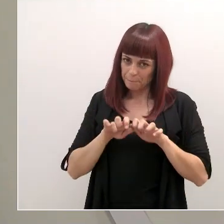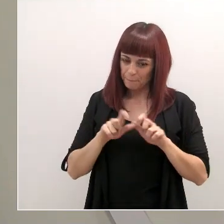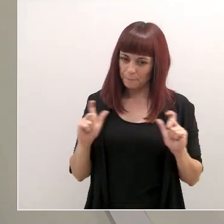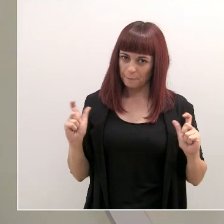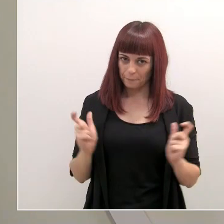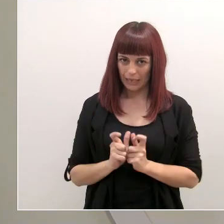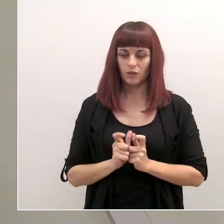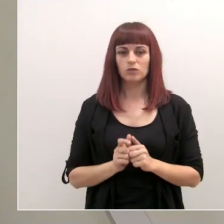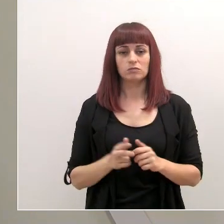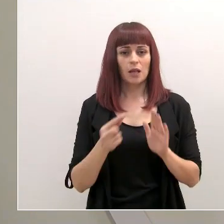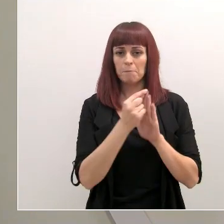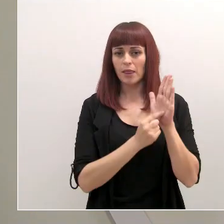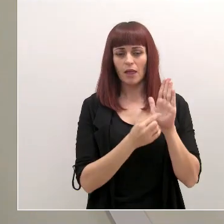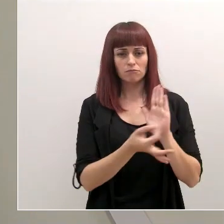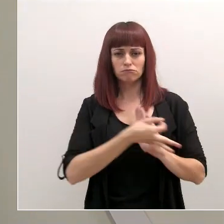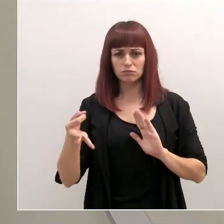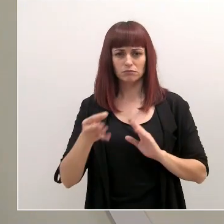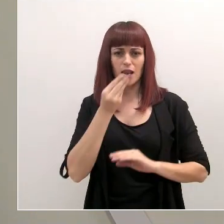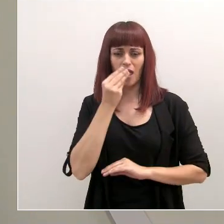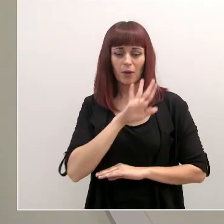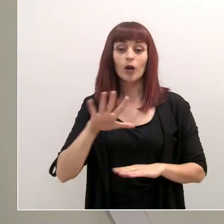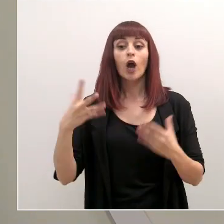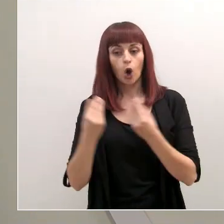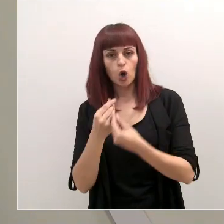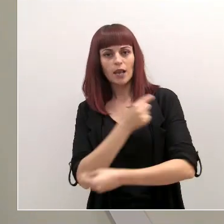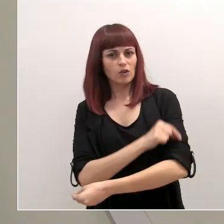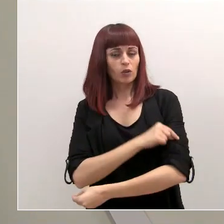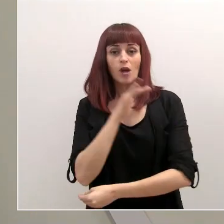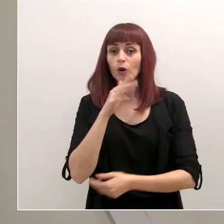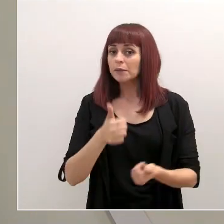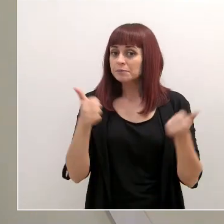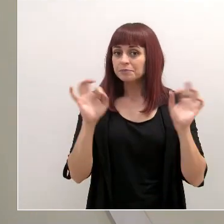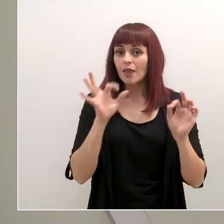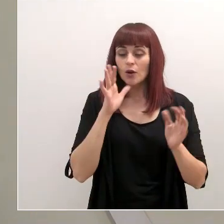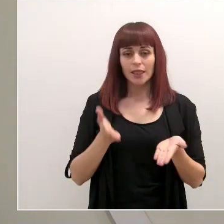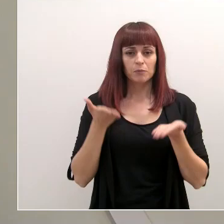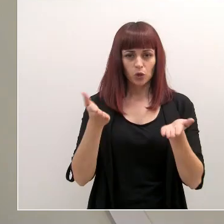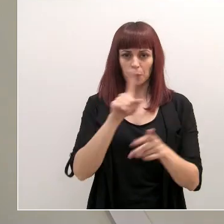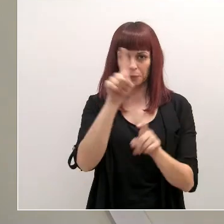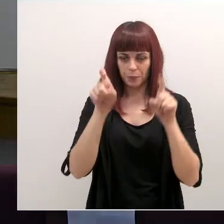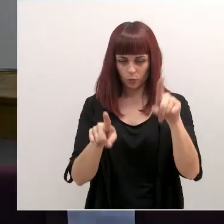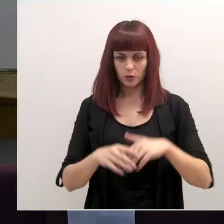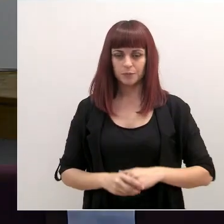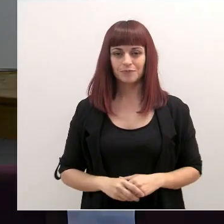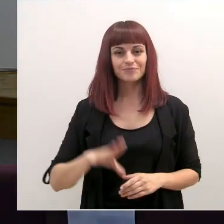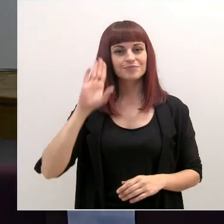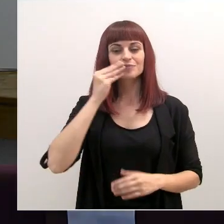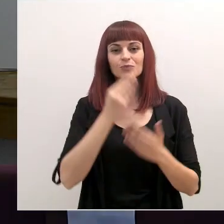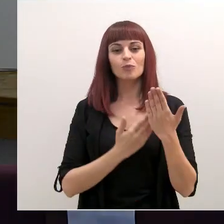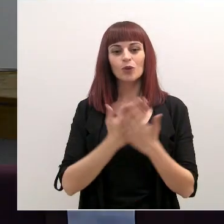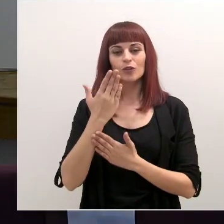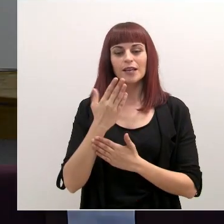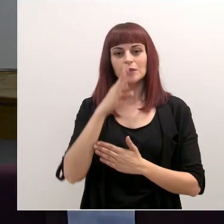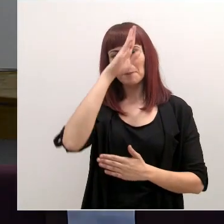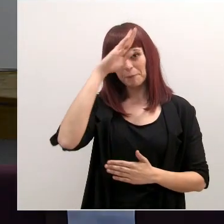medidas más eficaces para todo esto, junto con la vacunación. Sin más, pues quedamos a disposición de sus preguntas. Hola, buenos días. Soy María